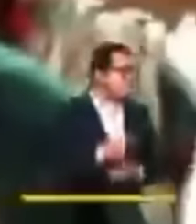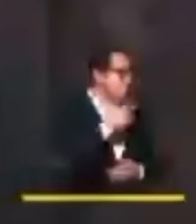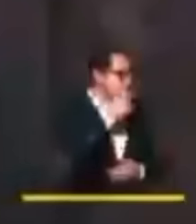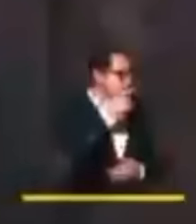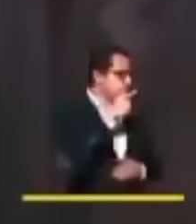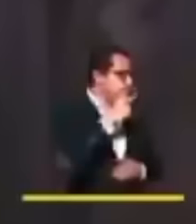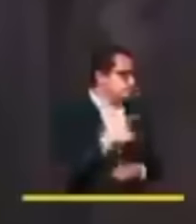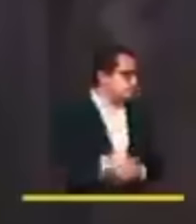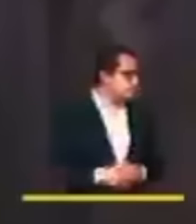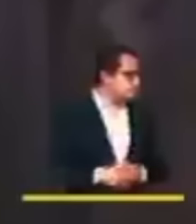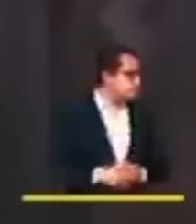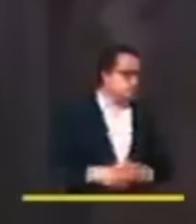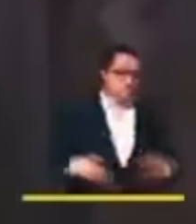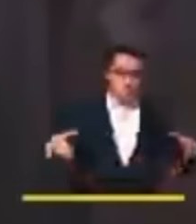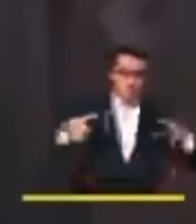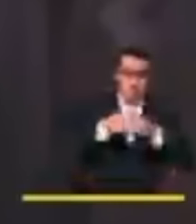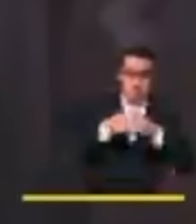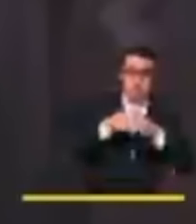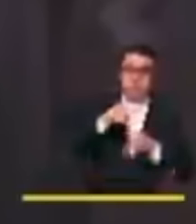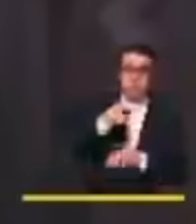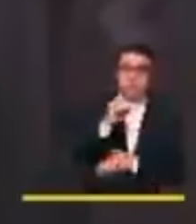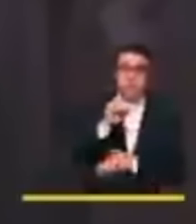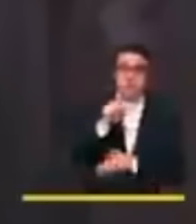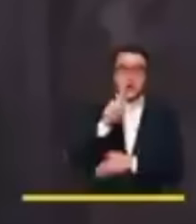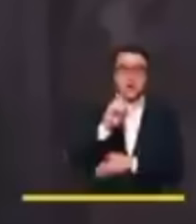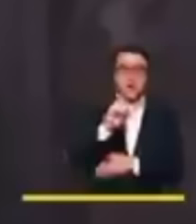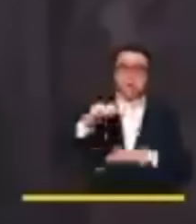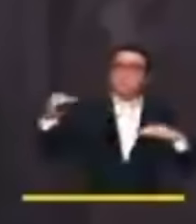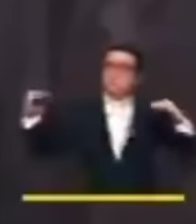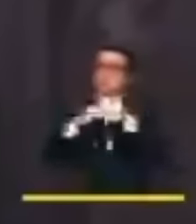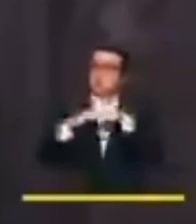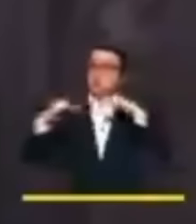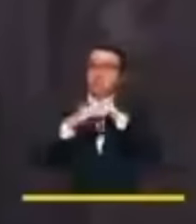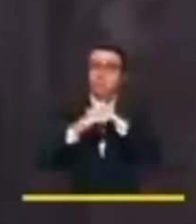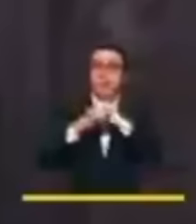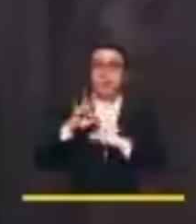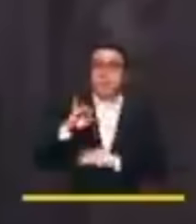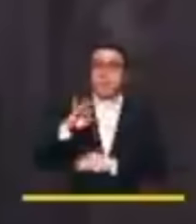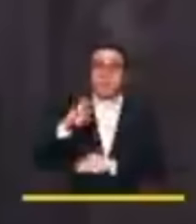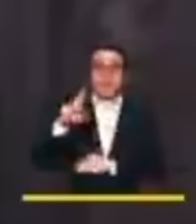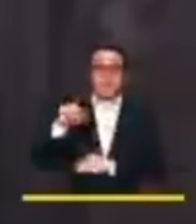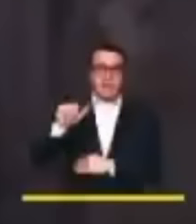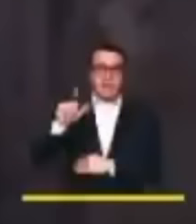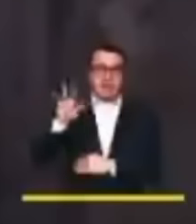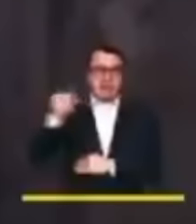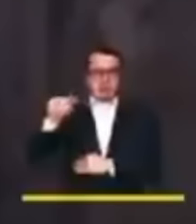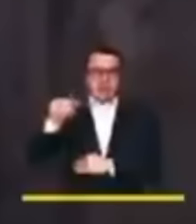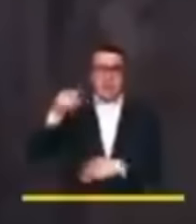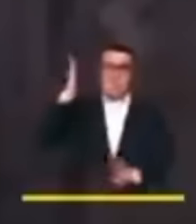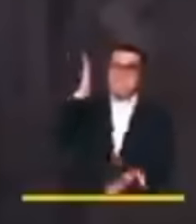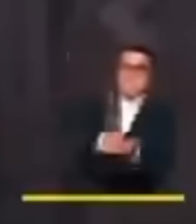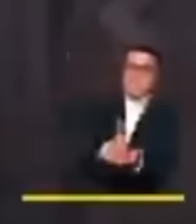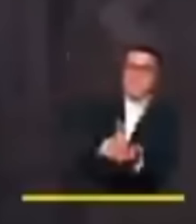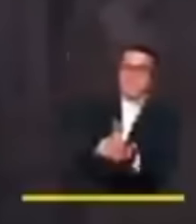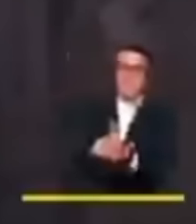la zona en rechazo a una de las obras inconclusas a raíz de las declaraciones erróneas el